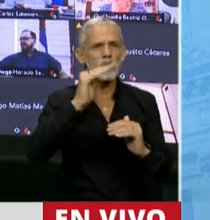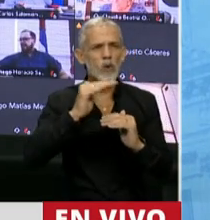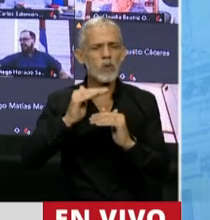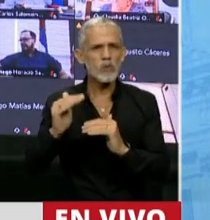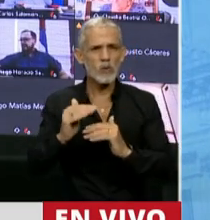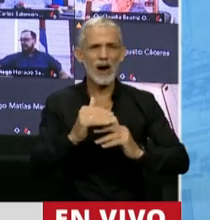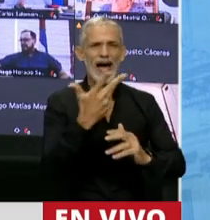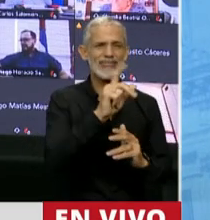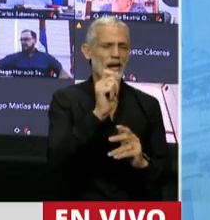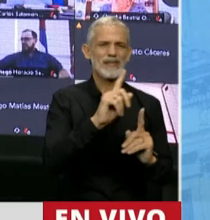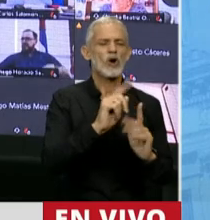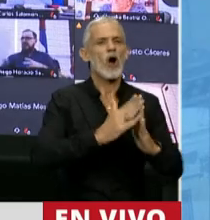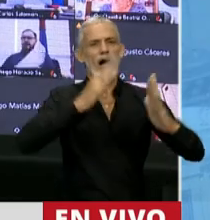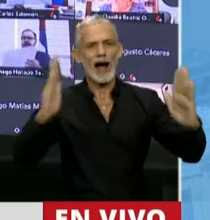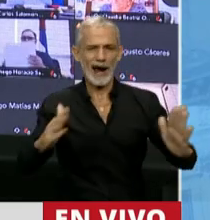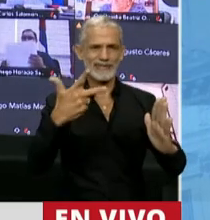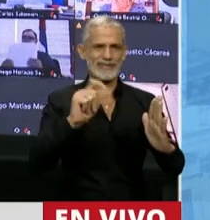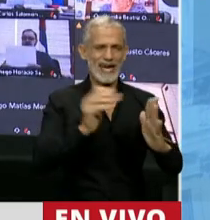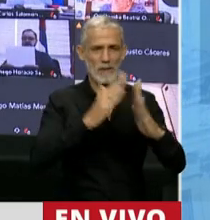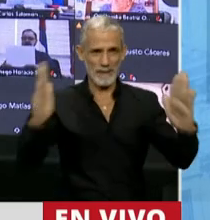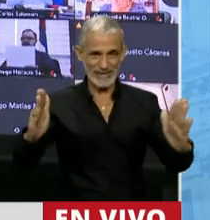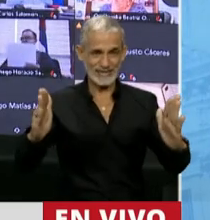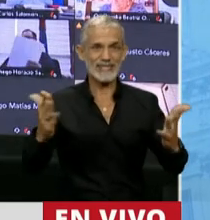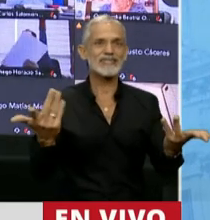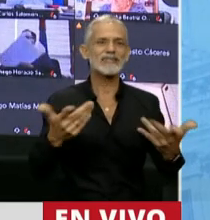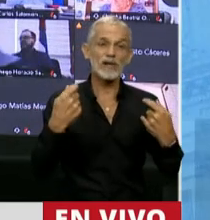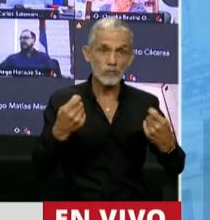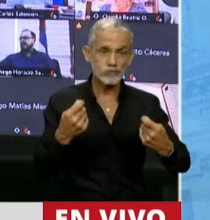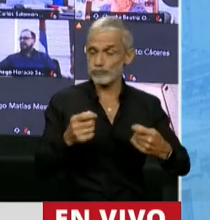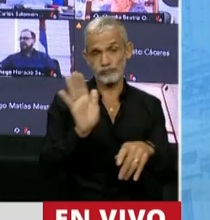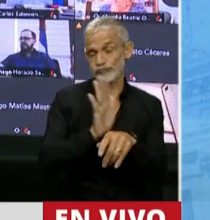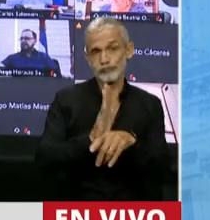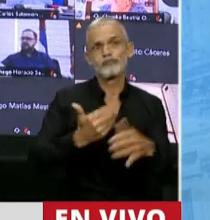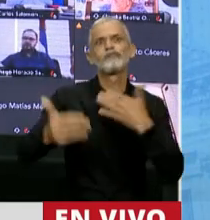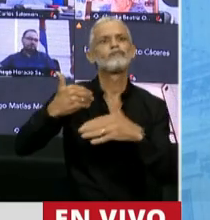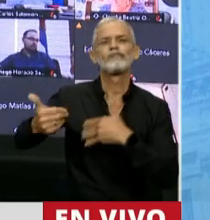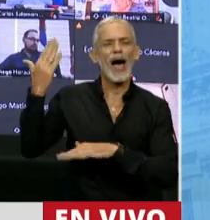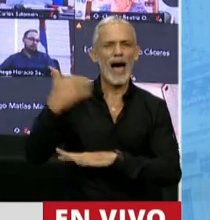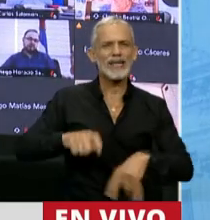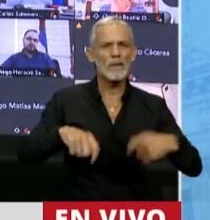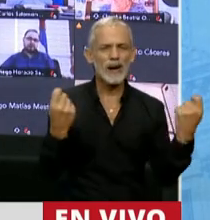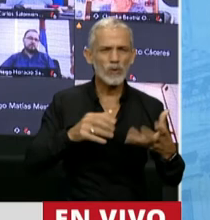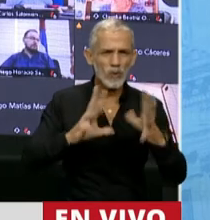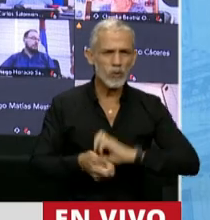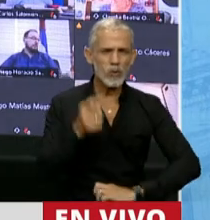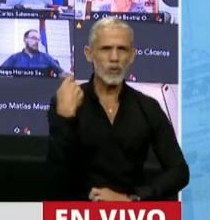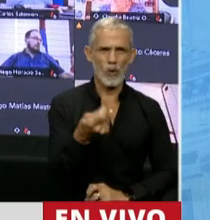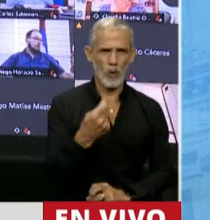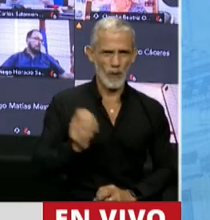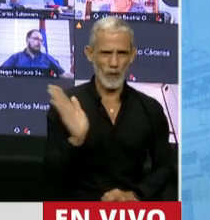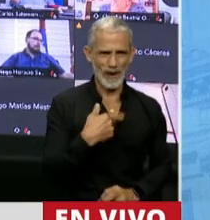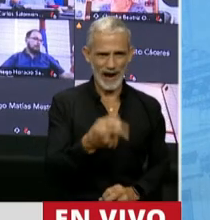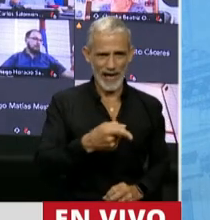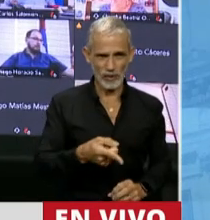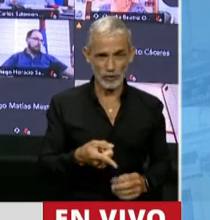vez de cada 3 meses, cada 6 meses, y en realidad es un gran retroceso y un grave perjuicio patrimonial para todos